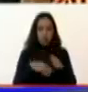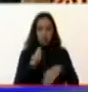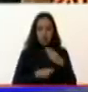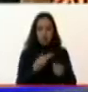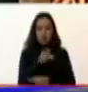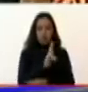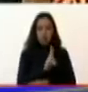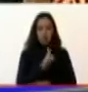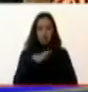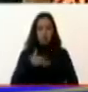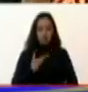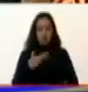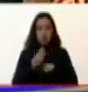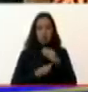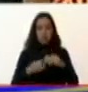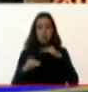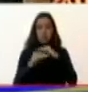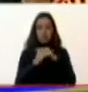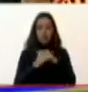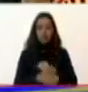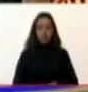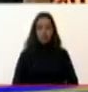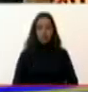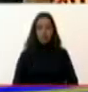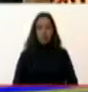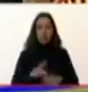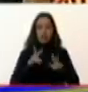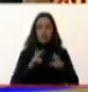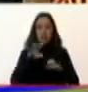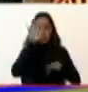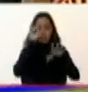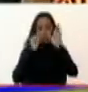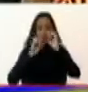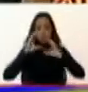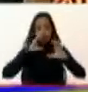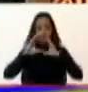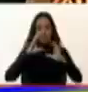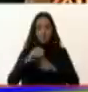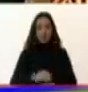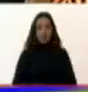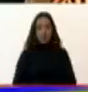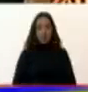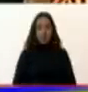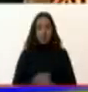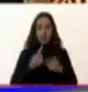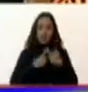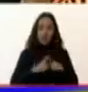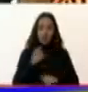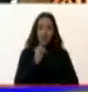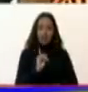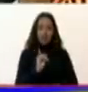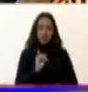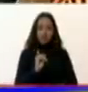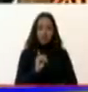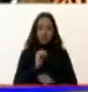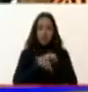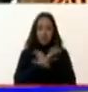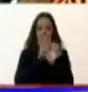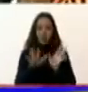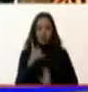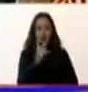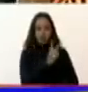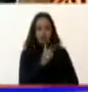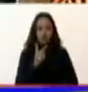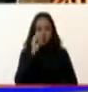velocidad y ubicuidad al proceso de nuevo conocimiento comunicacional. Pero hemos puesto dos premisas, presidente, muy potentes